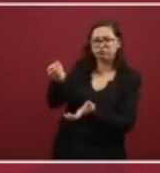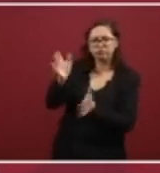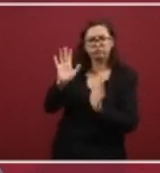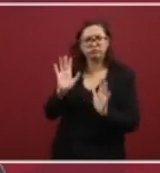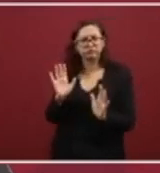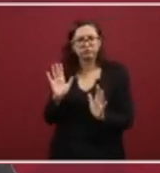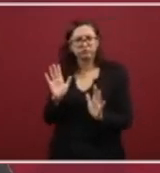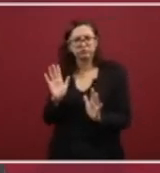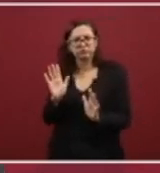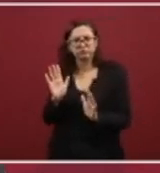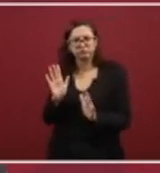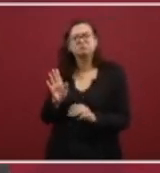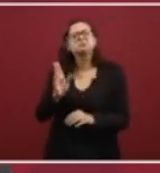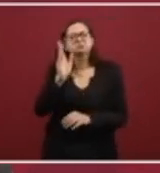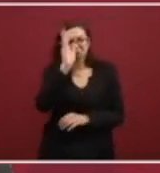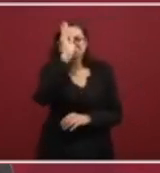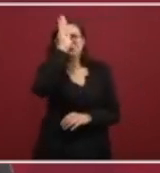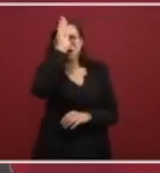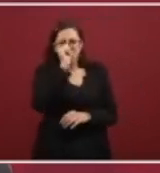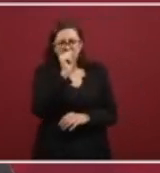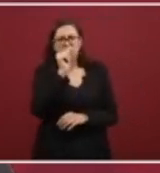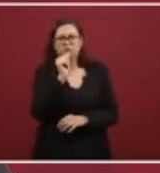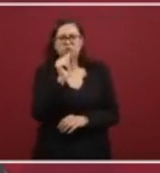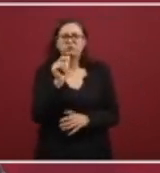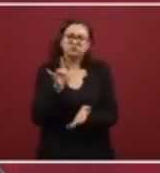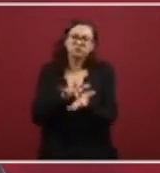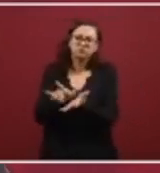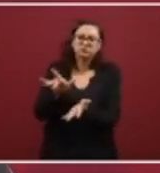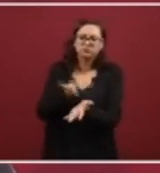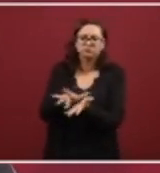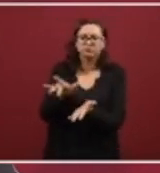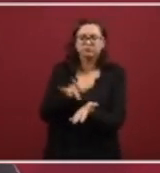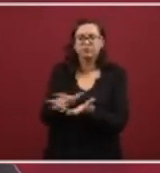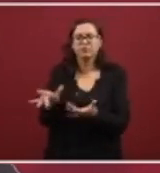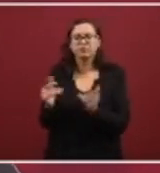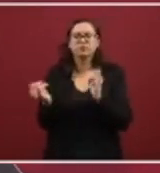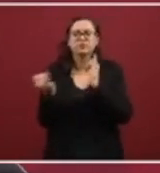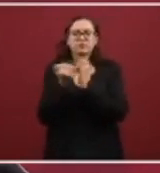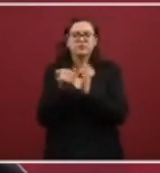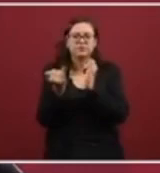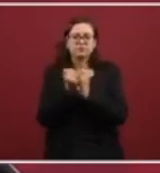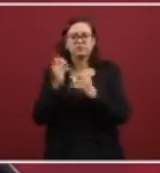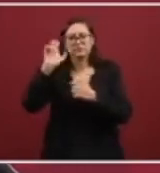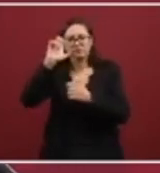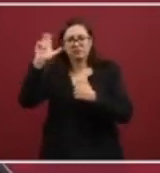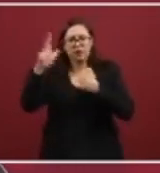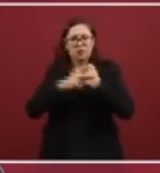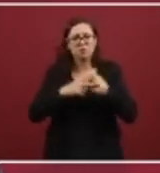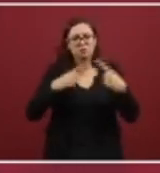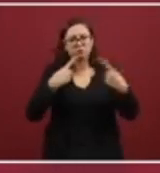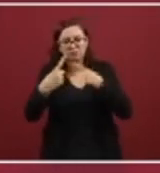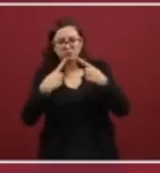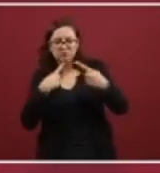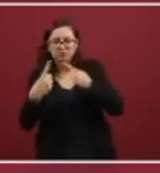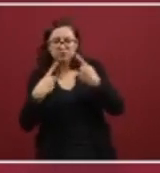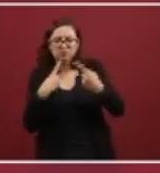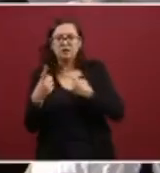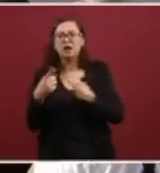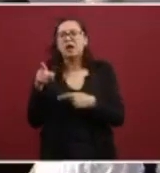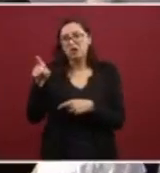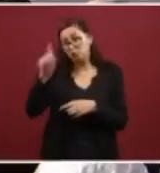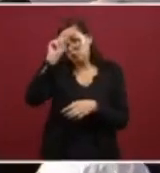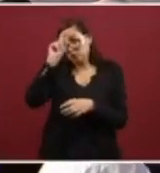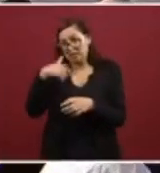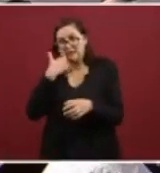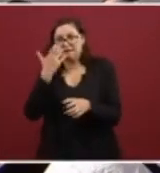acuerdo pues también para apoyar a Turquía respecto a la negociación con la Unión Europea, porque ya es que Turquía quiere ser parte de la